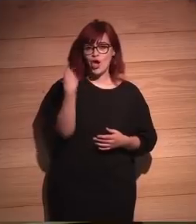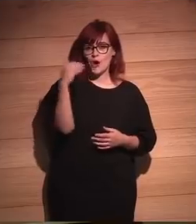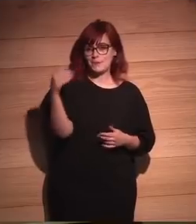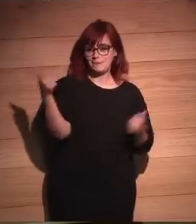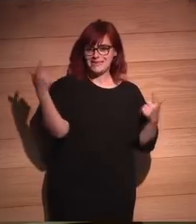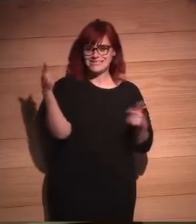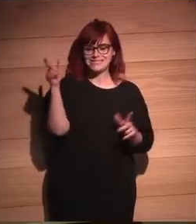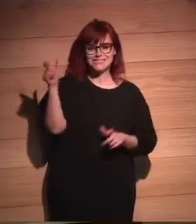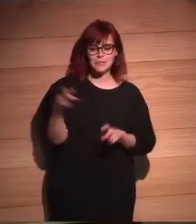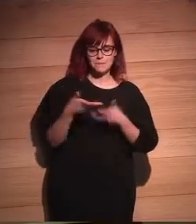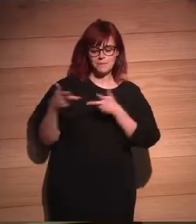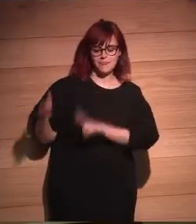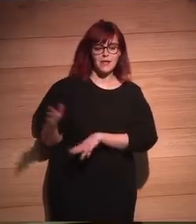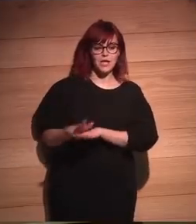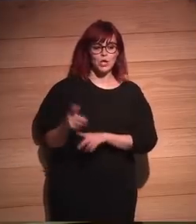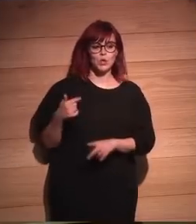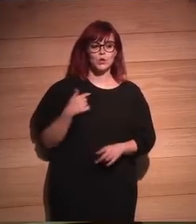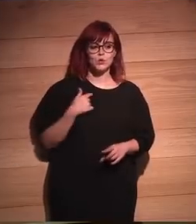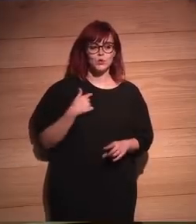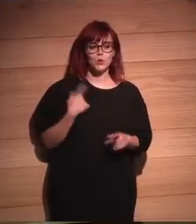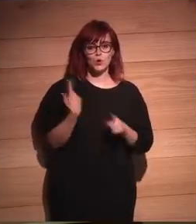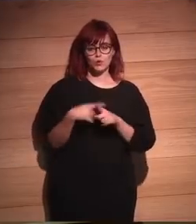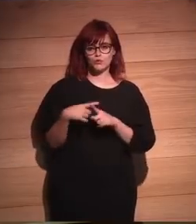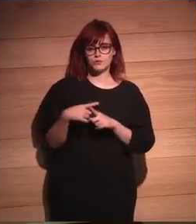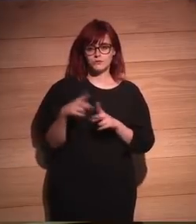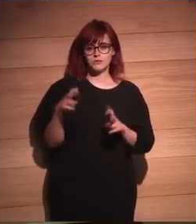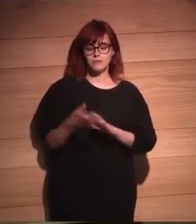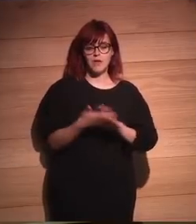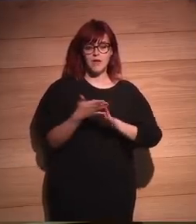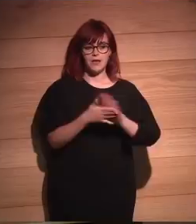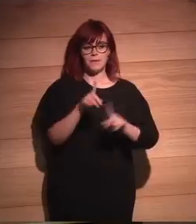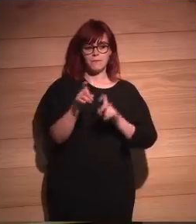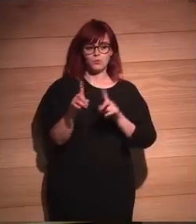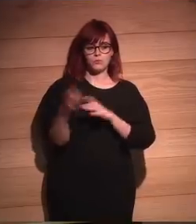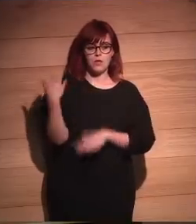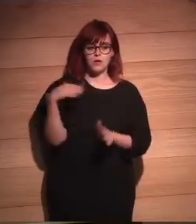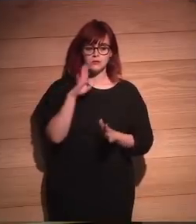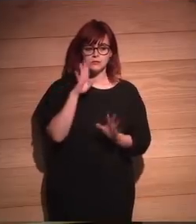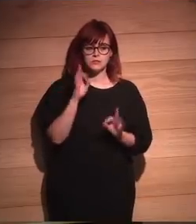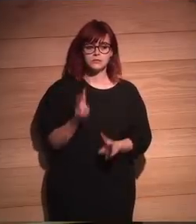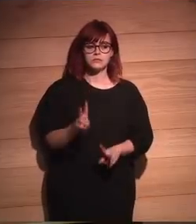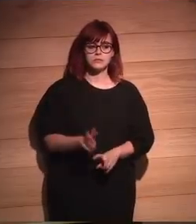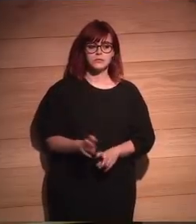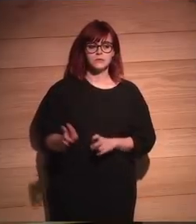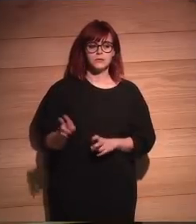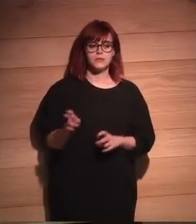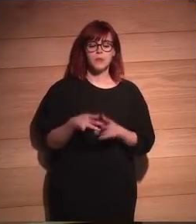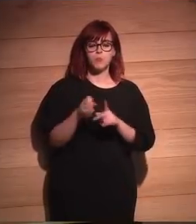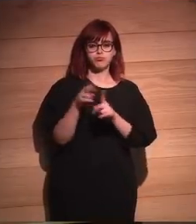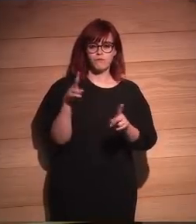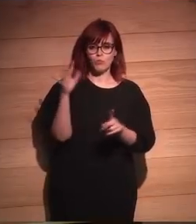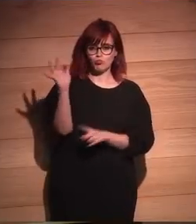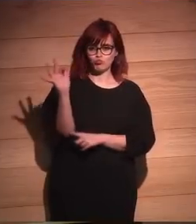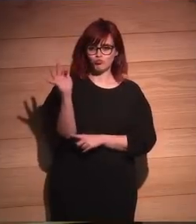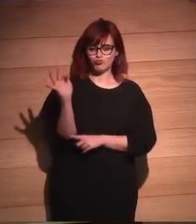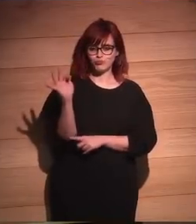joven en esta mesa. Bueno, yo tenía un par de comentarios sobre lo que preguntas de la visión